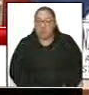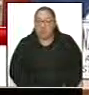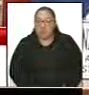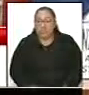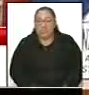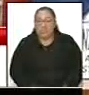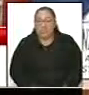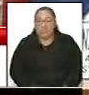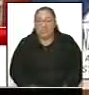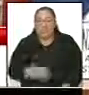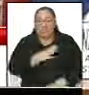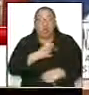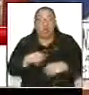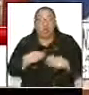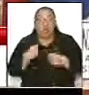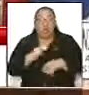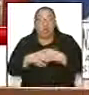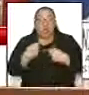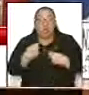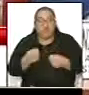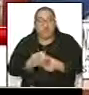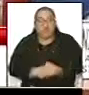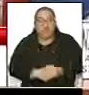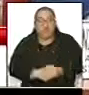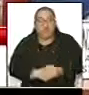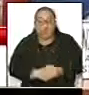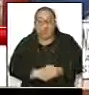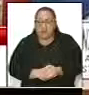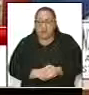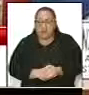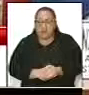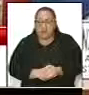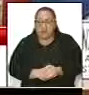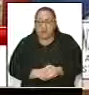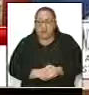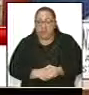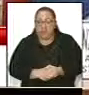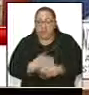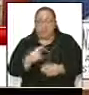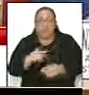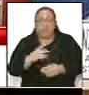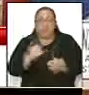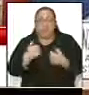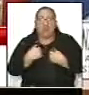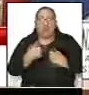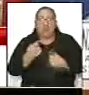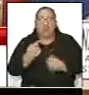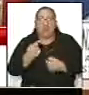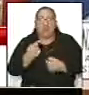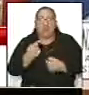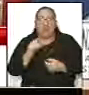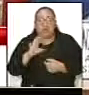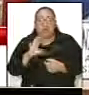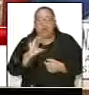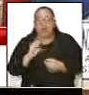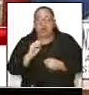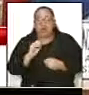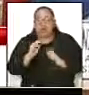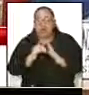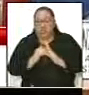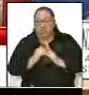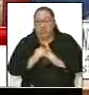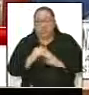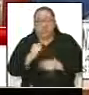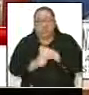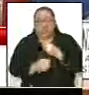Estado subsidia los gastos de operación y mantenimiento, perdiendo alrededor de 50 millones